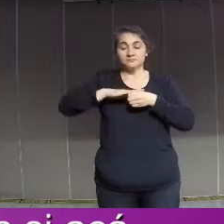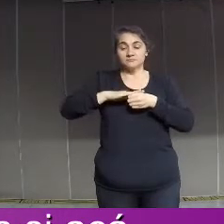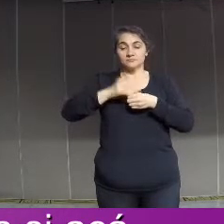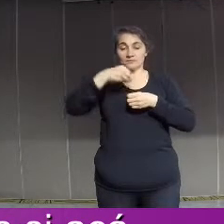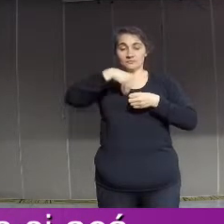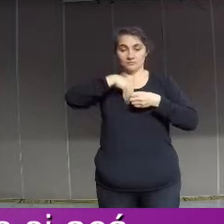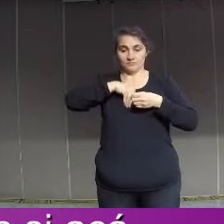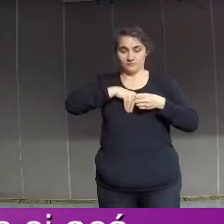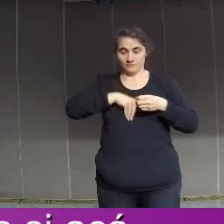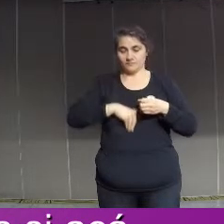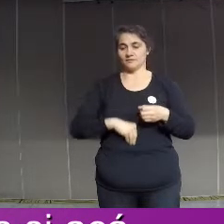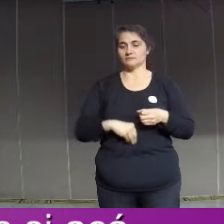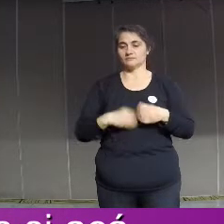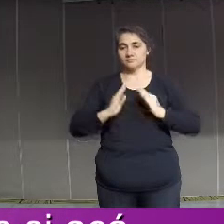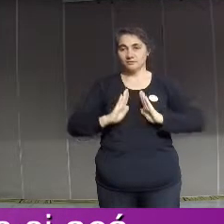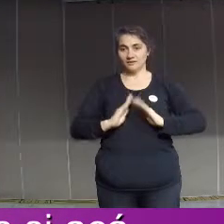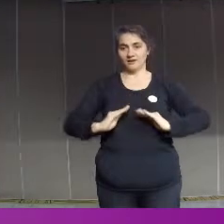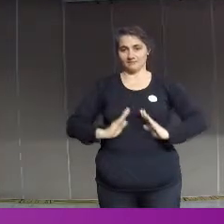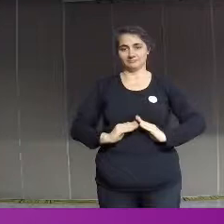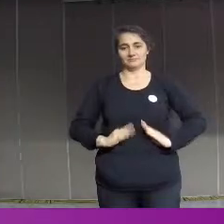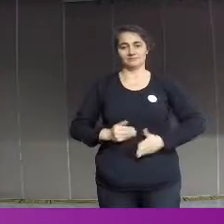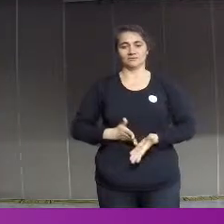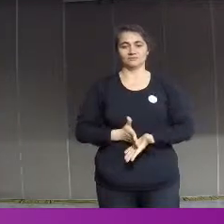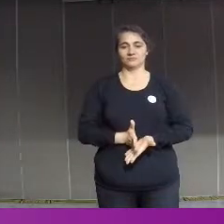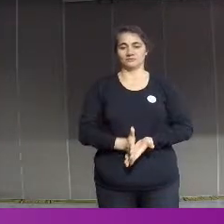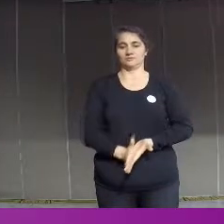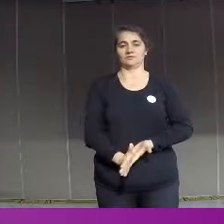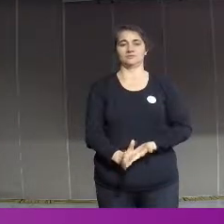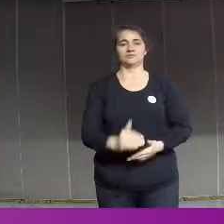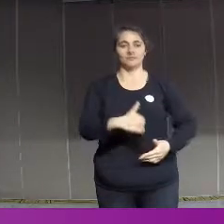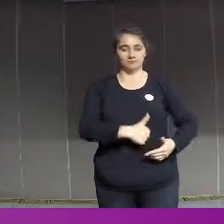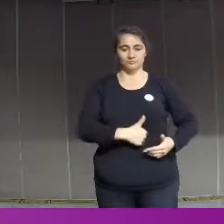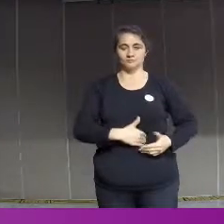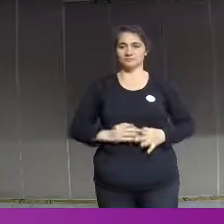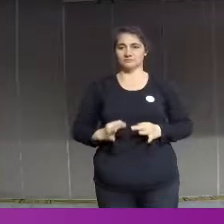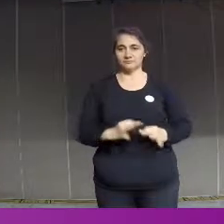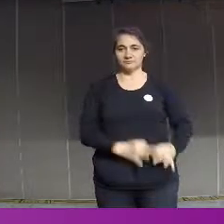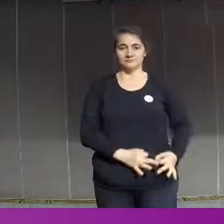el bolo y acá va a llegar esófago, esófago, estómago. Ahora sí.